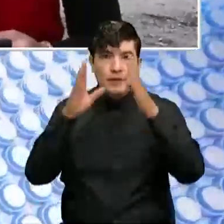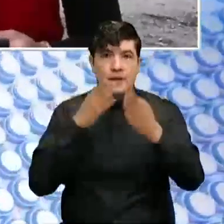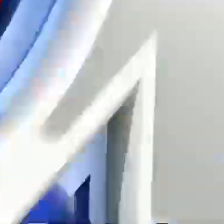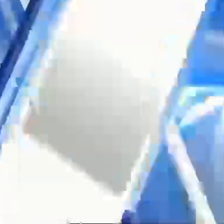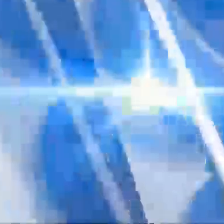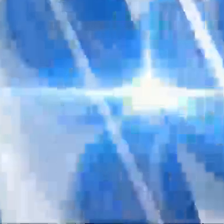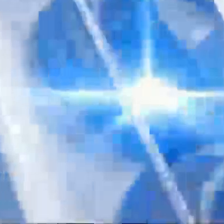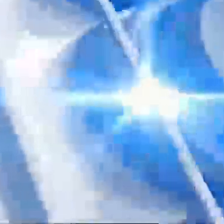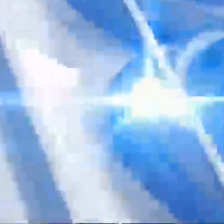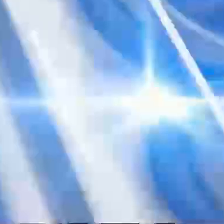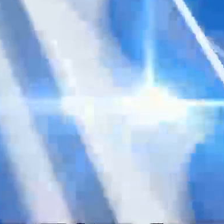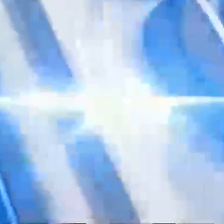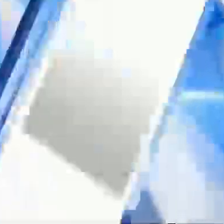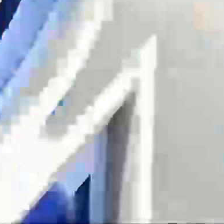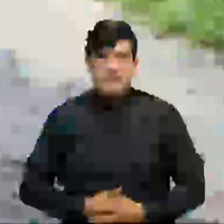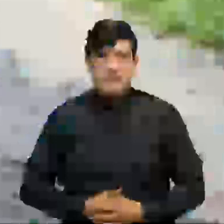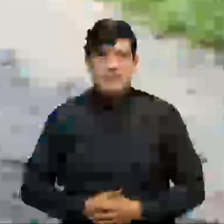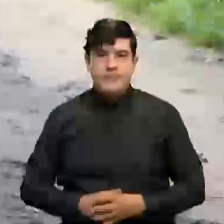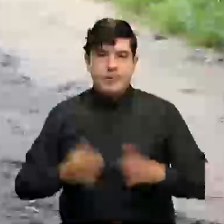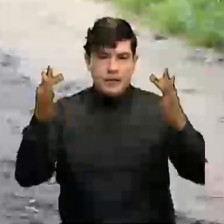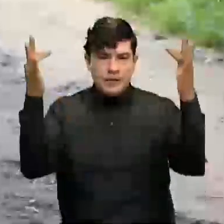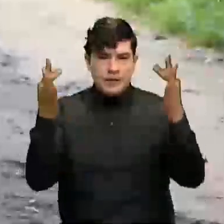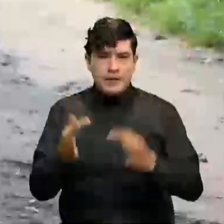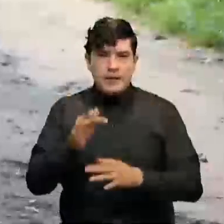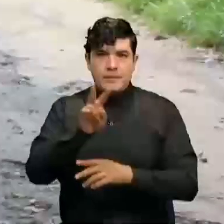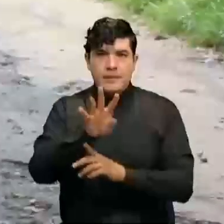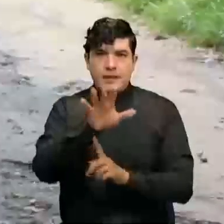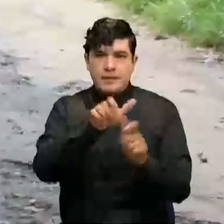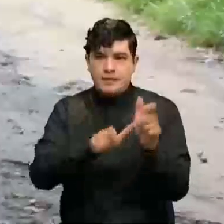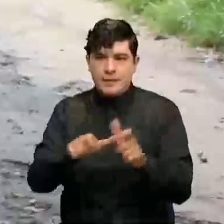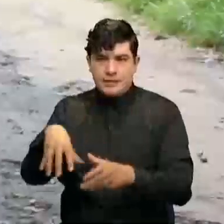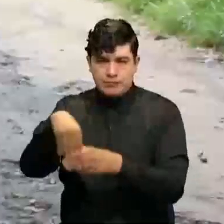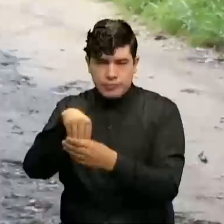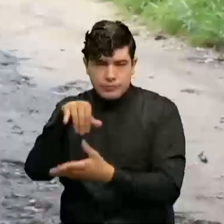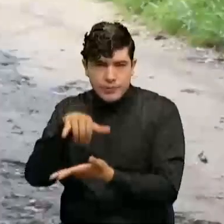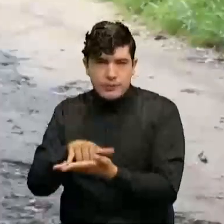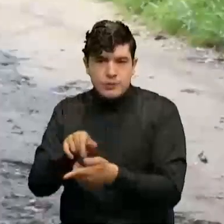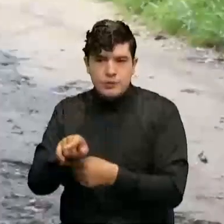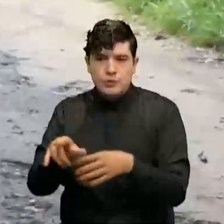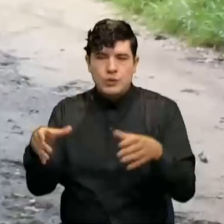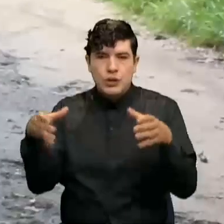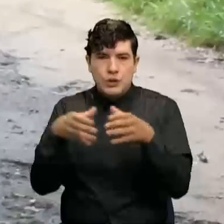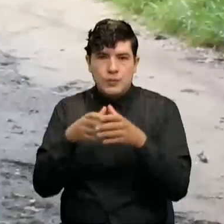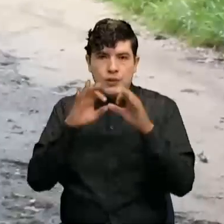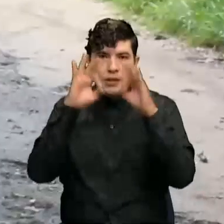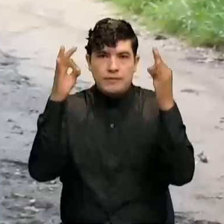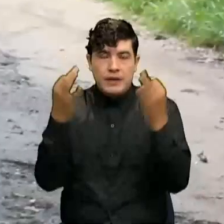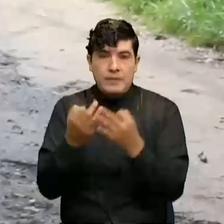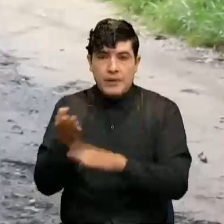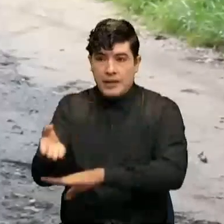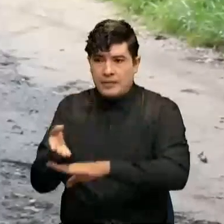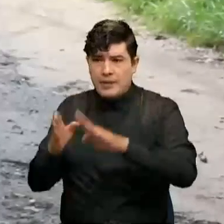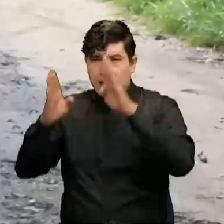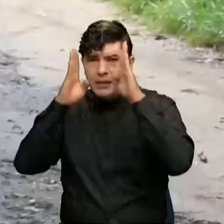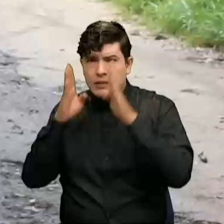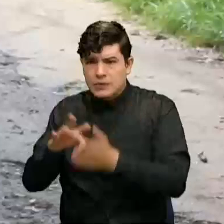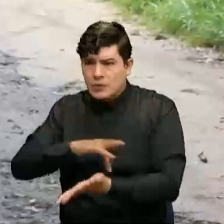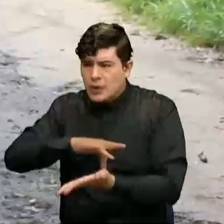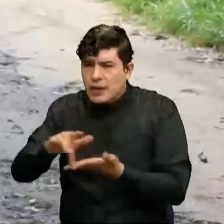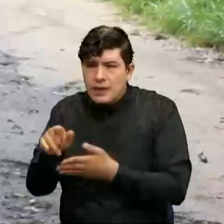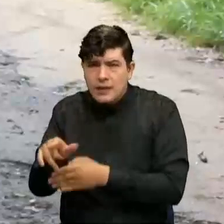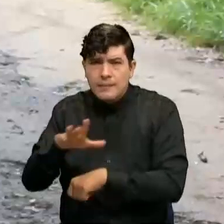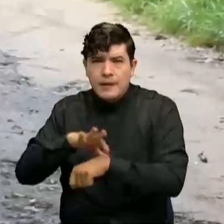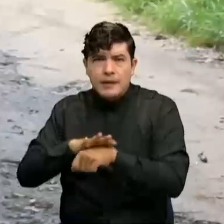Pues miren, en total son 25 personas integrantes de un mismo núcleo familiar quienes piden atención médica de manera urgente por